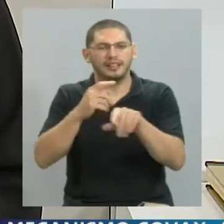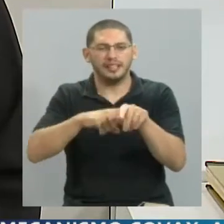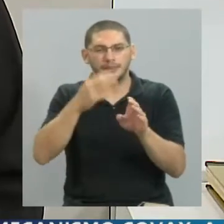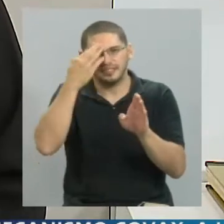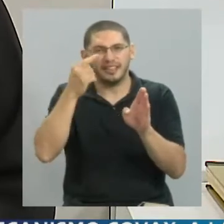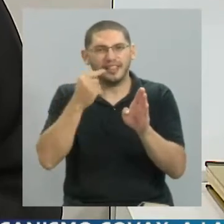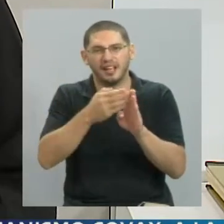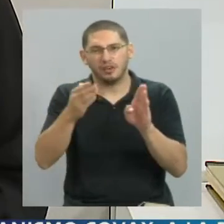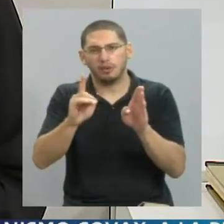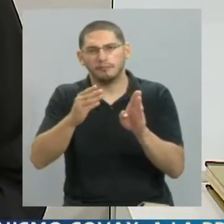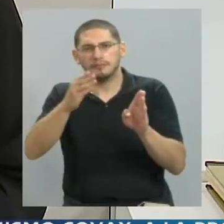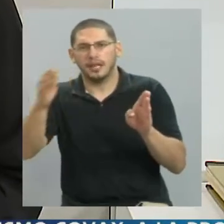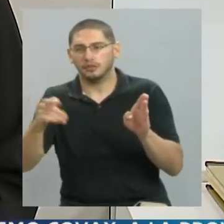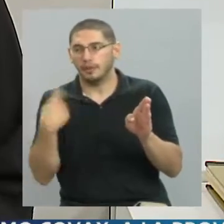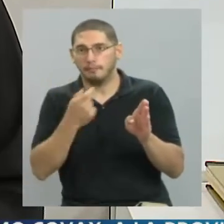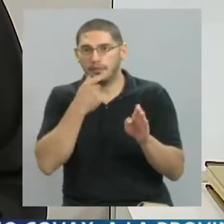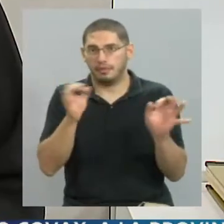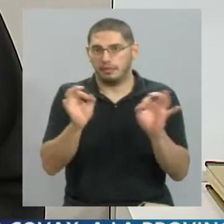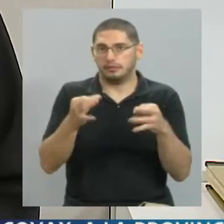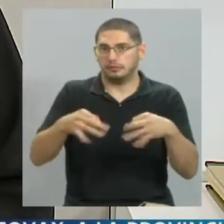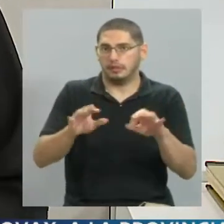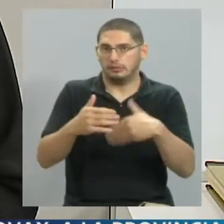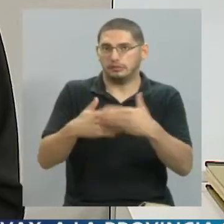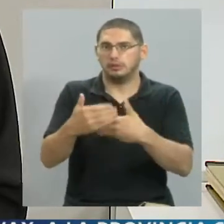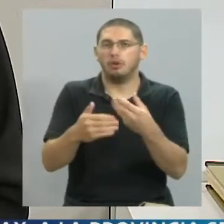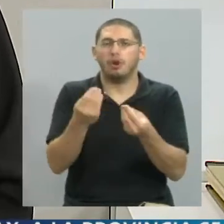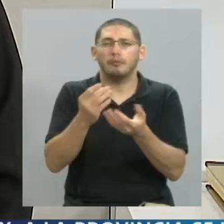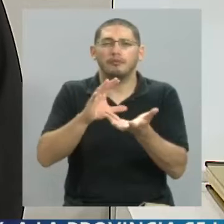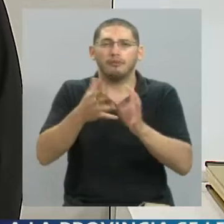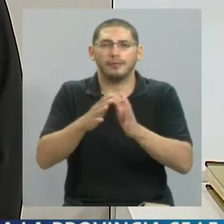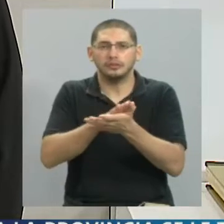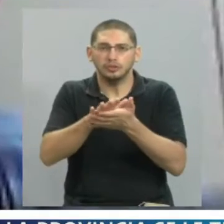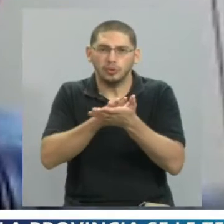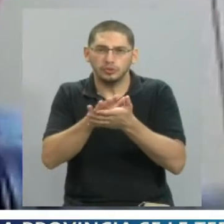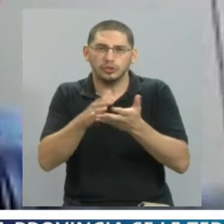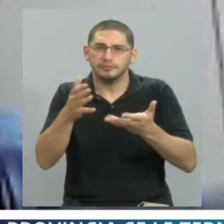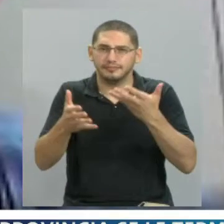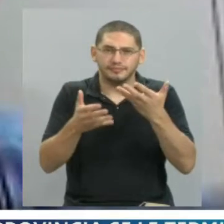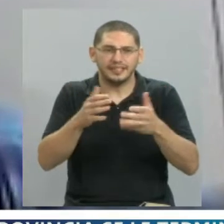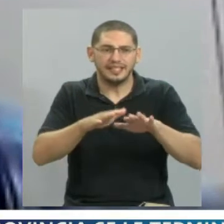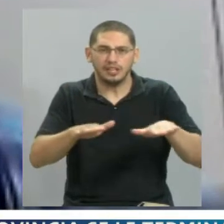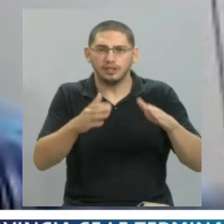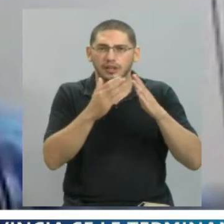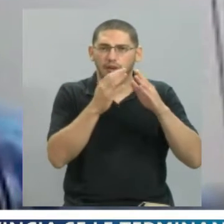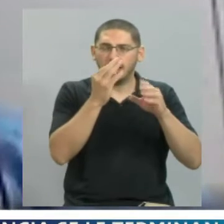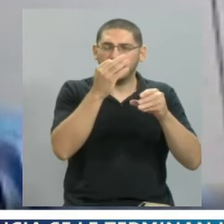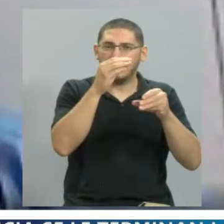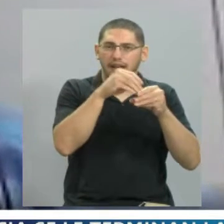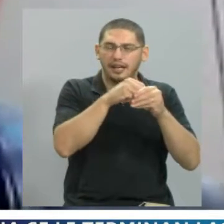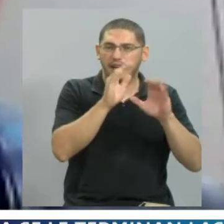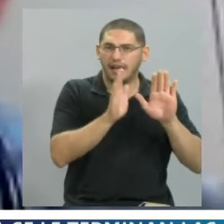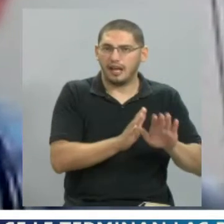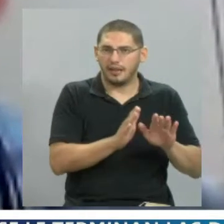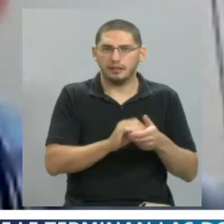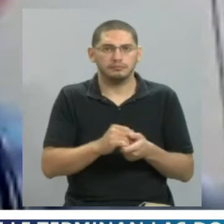volver nosotros en Mendoza que todavía no hemos vuelto? ¿Cómo podemos contrarrestar la situación con los chicos en casa? Es